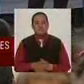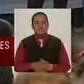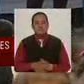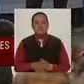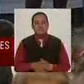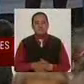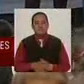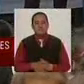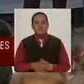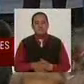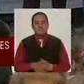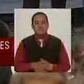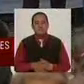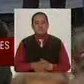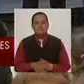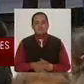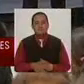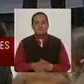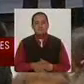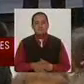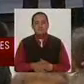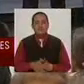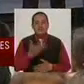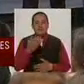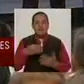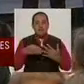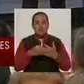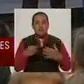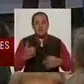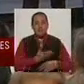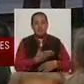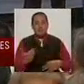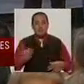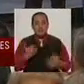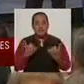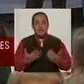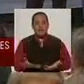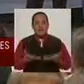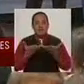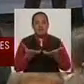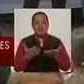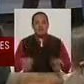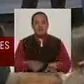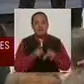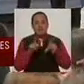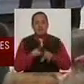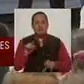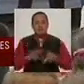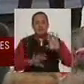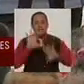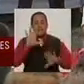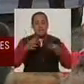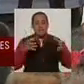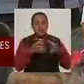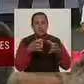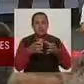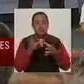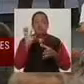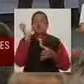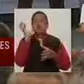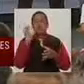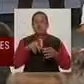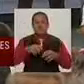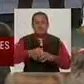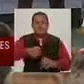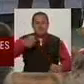el día de hoy, la primera dama de la nación hará la entrega también de 15 grupos electrógenos. Uno de ellos